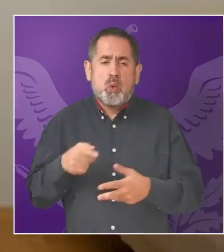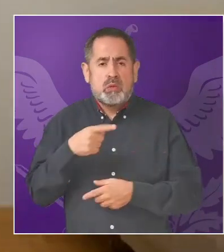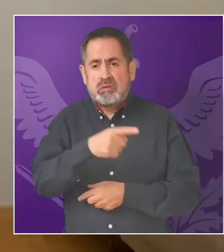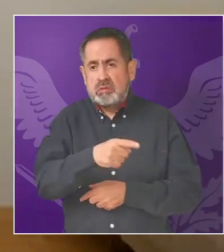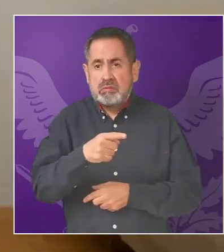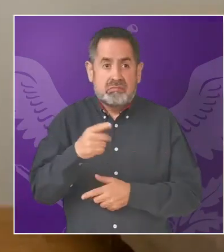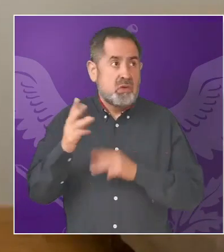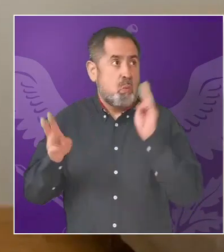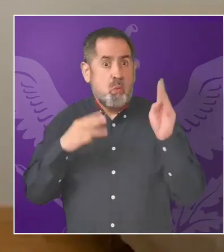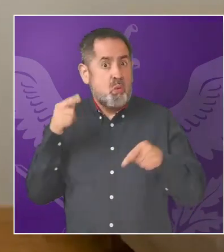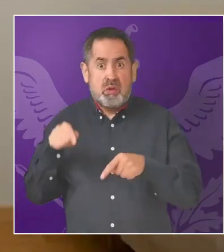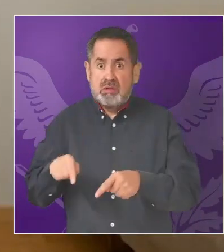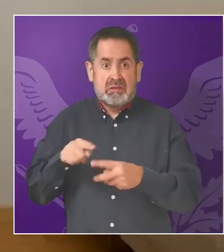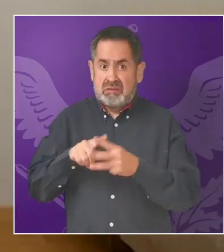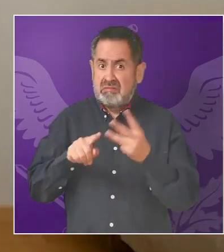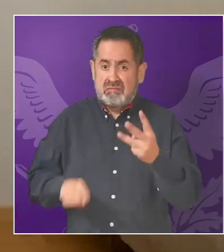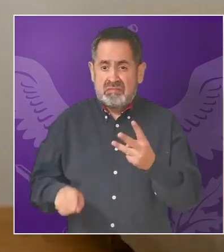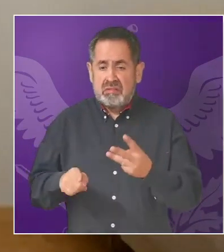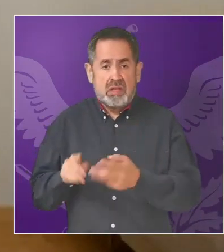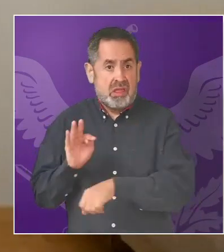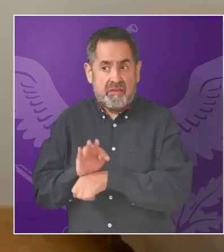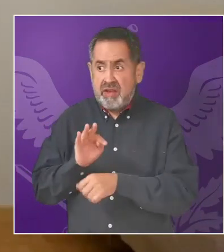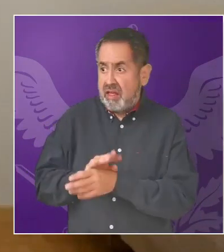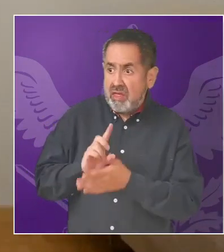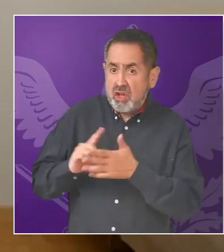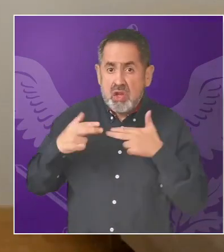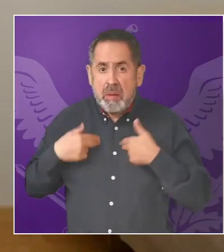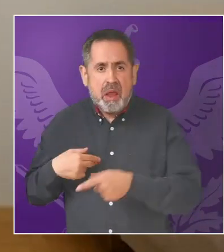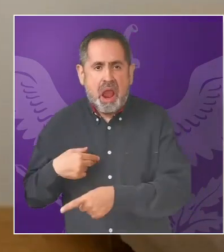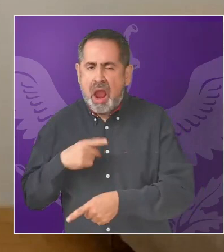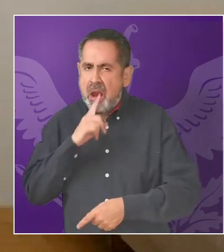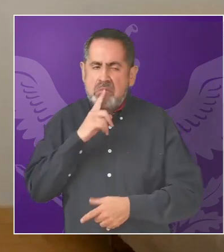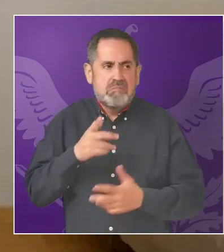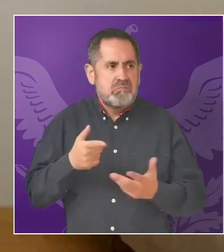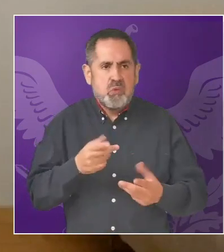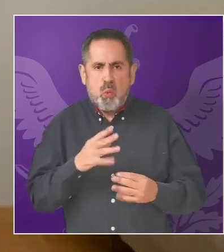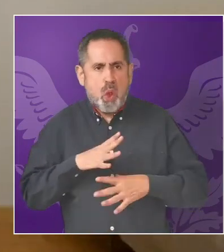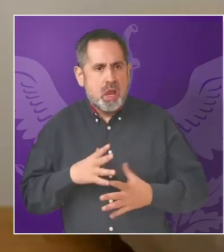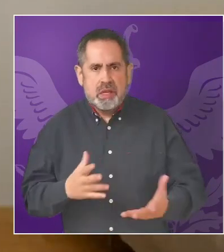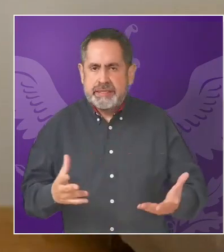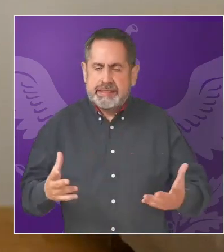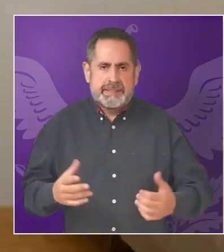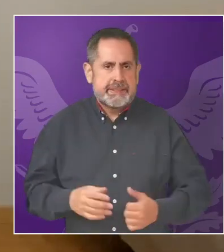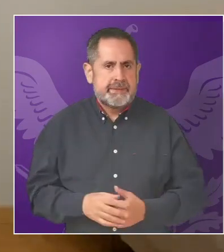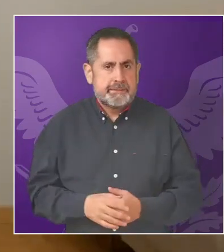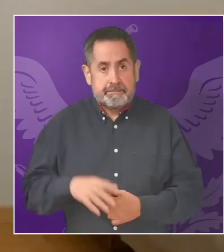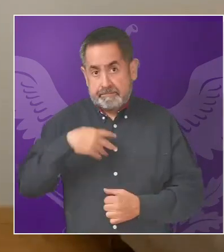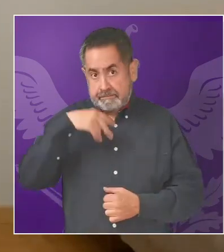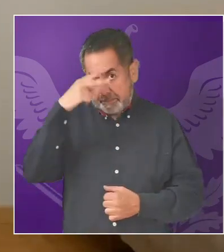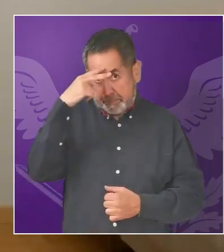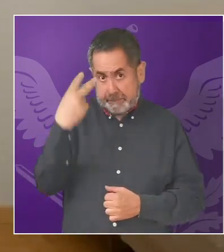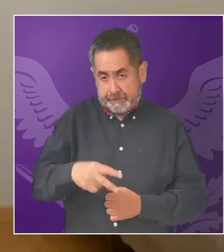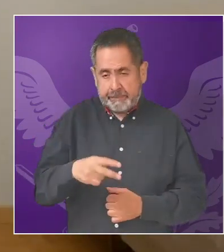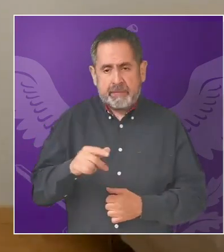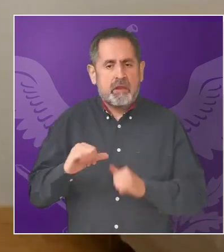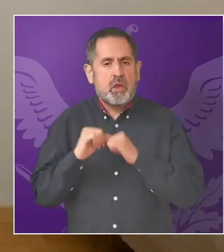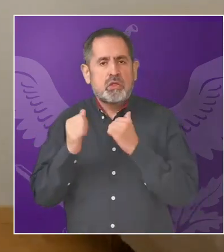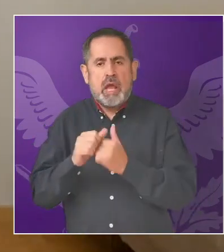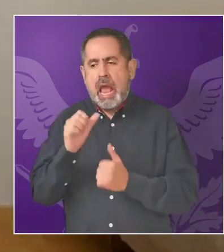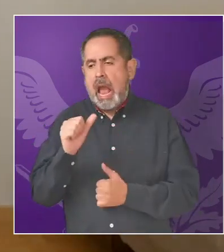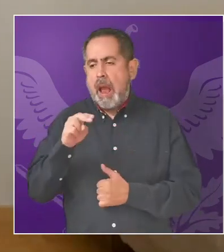en los países más letales para el ejercicio de defensa de los derechos humanos. En México,